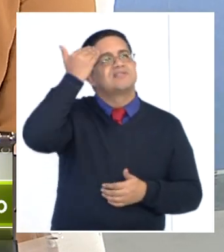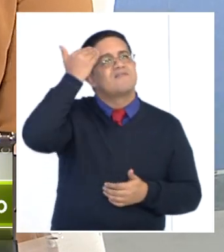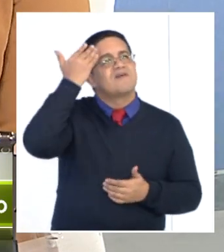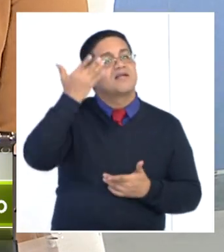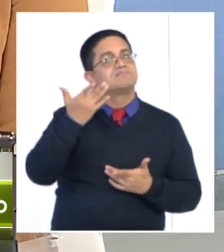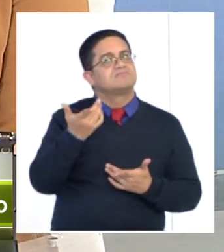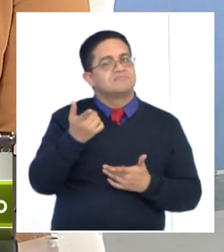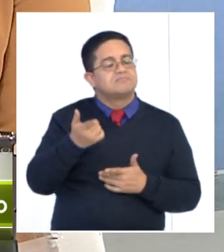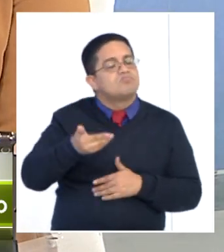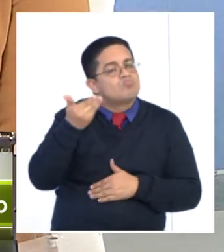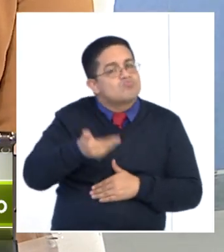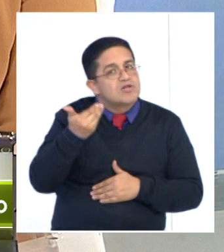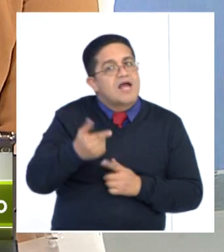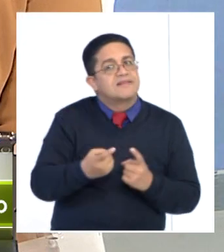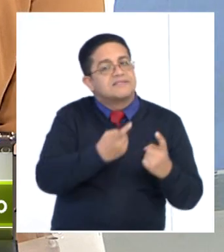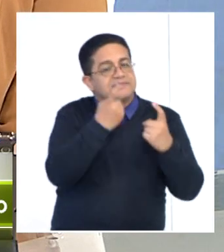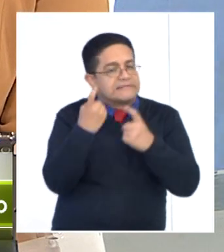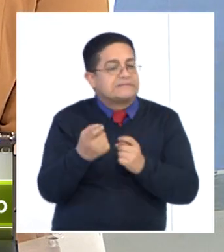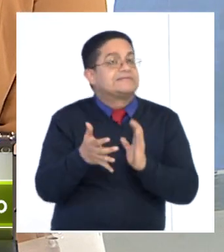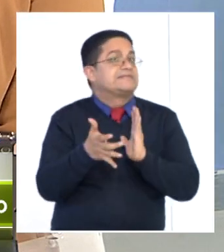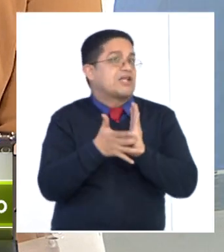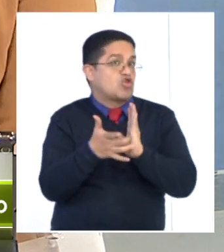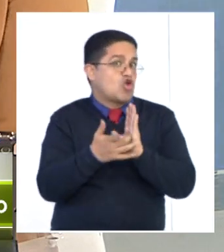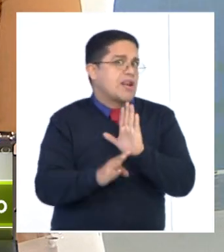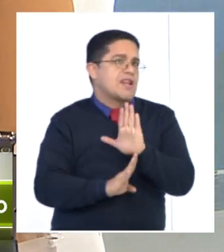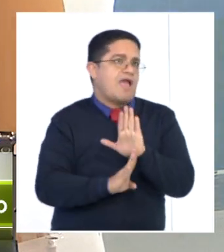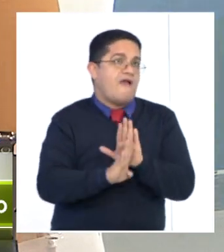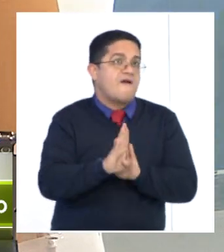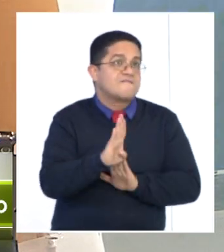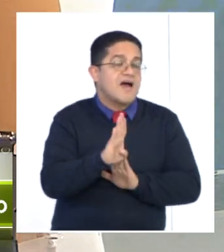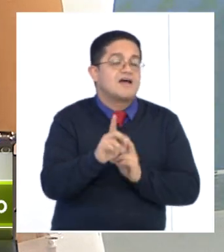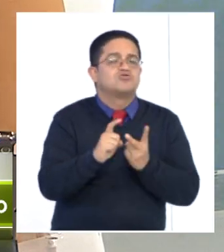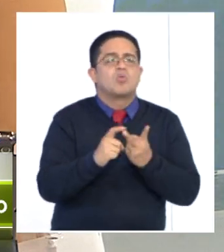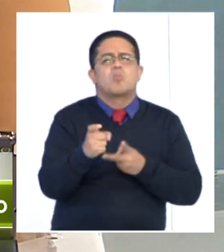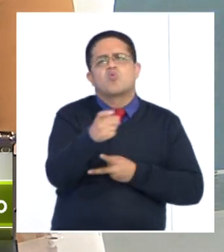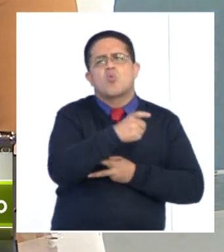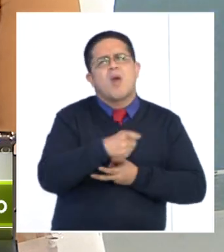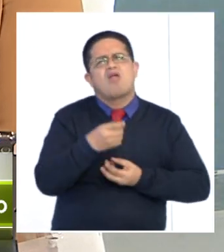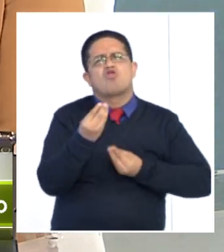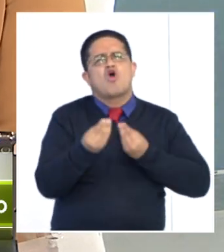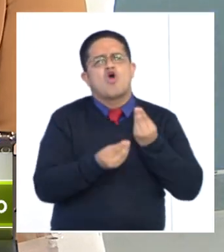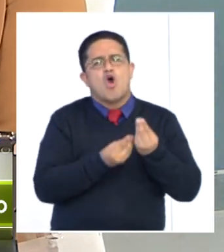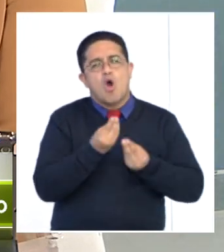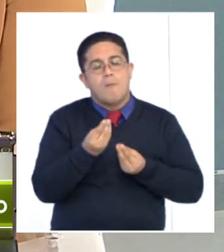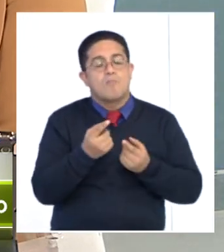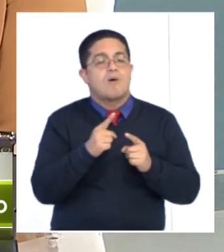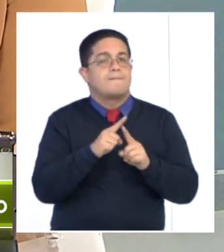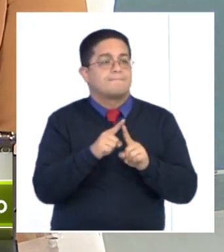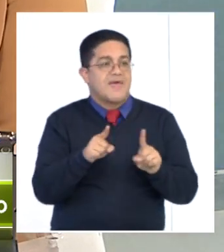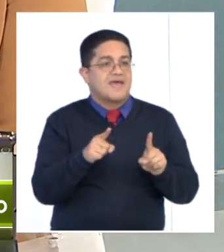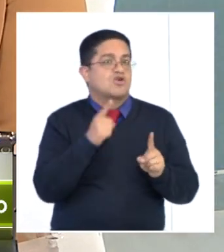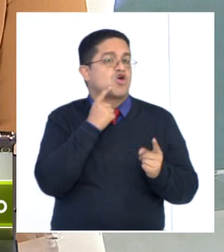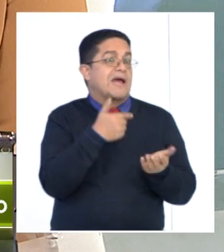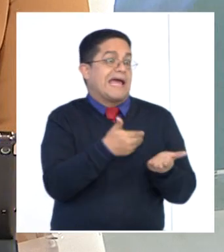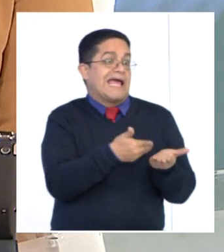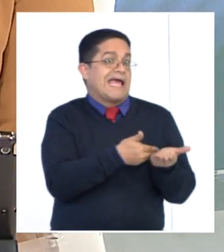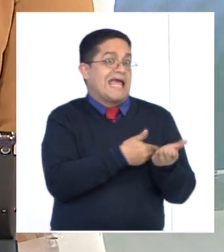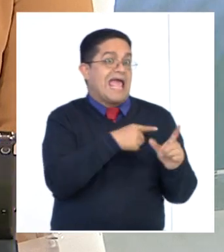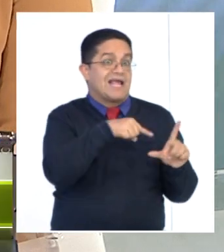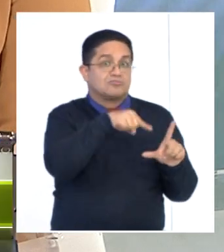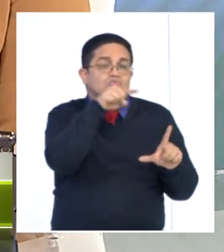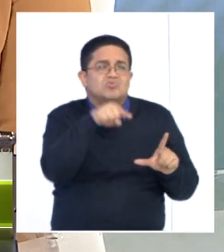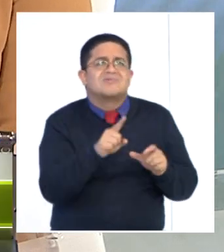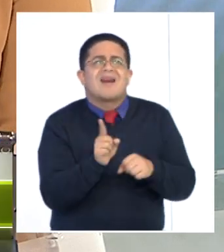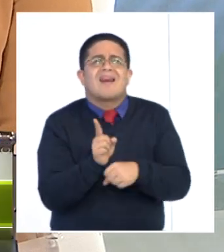son necesarios. La tecnología está avanzando, se están buscando alternativas, pero son estudios que son sumamente